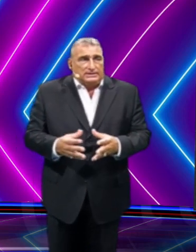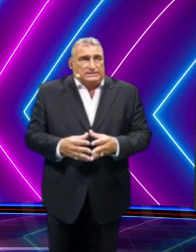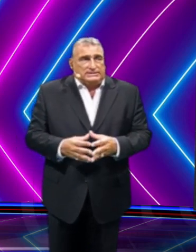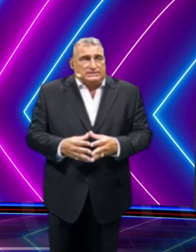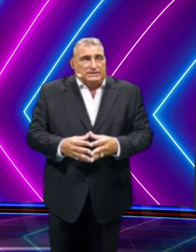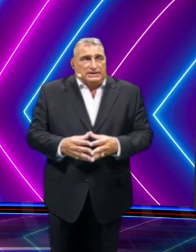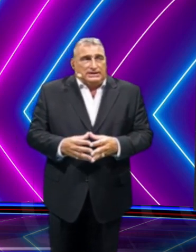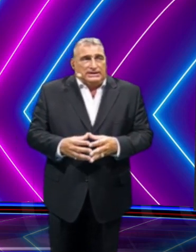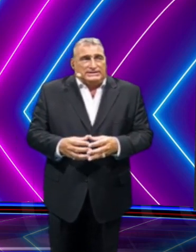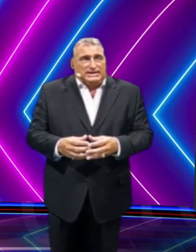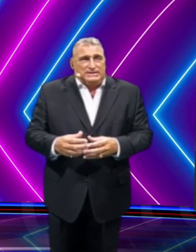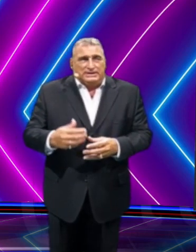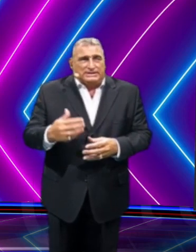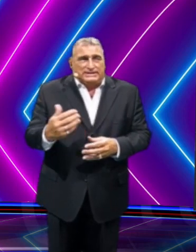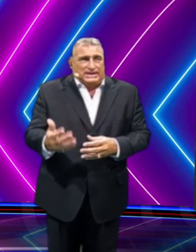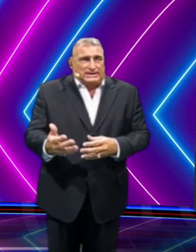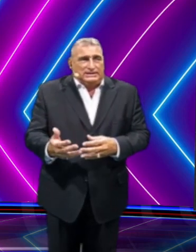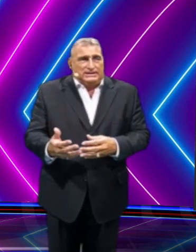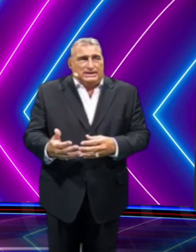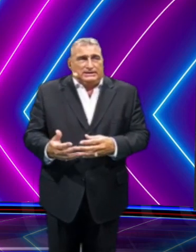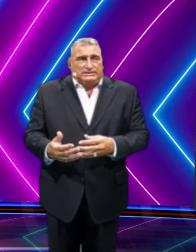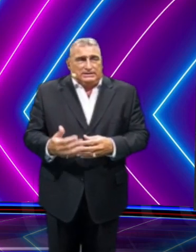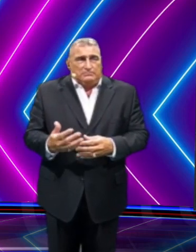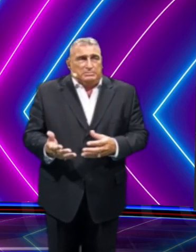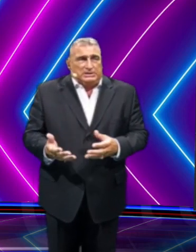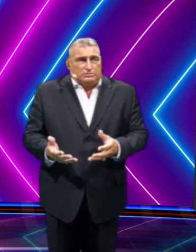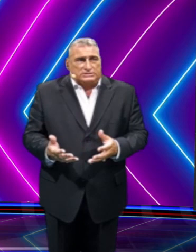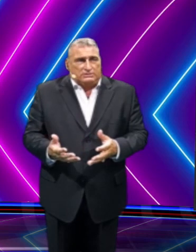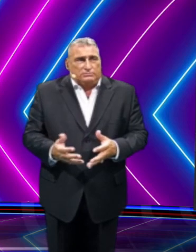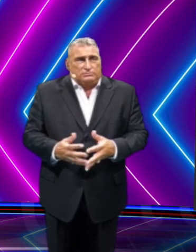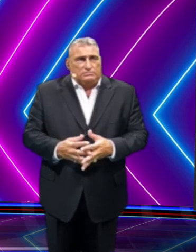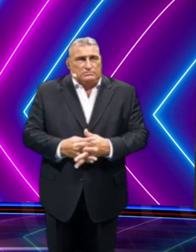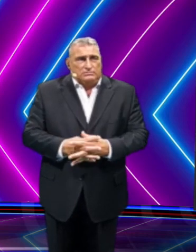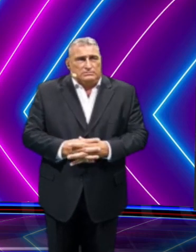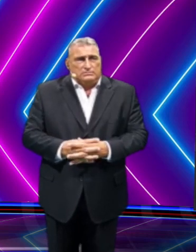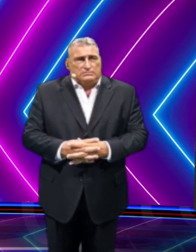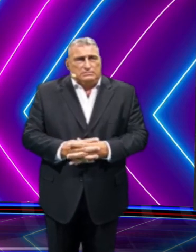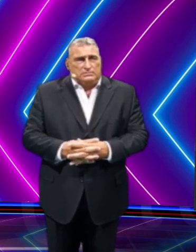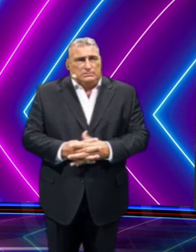Es decir, esa libertad que le da, ¿es muy peligrosa o no?